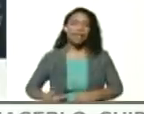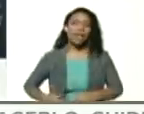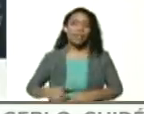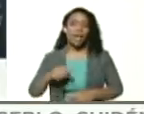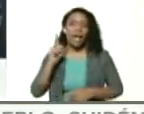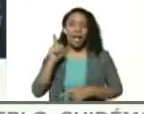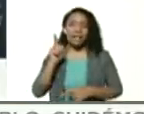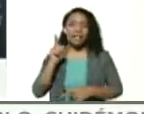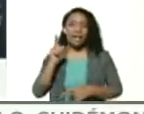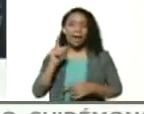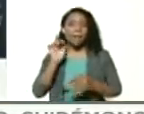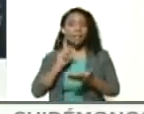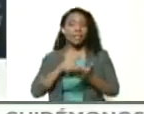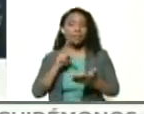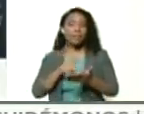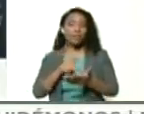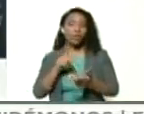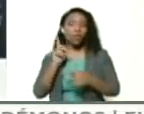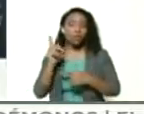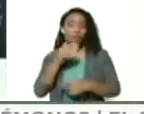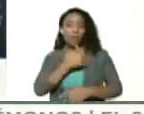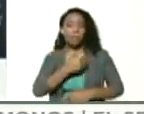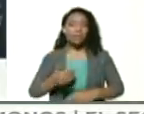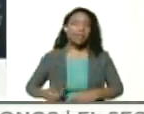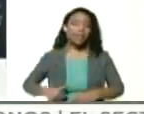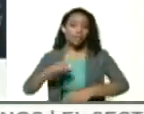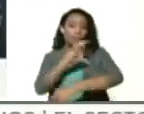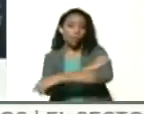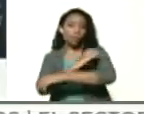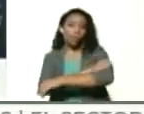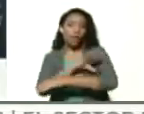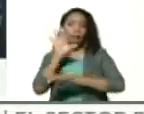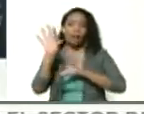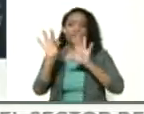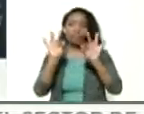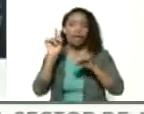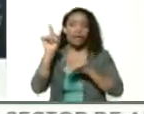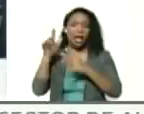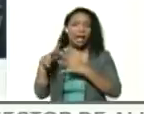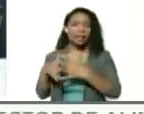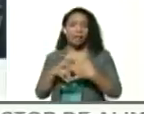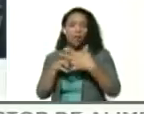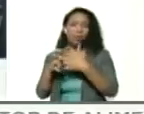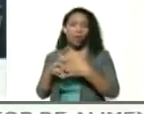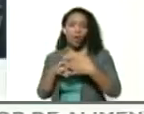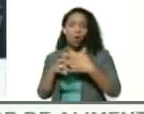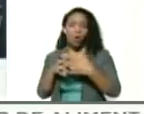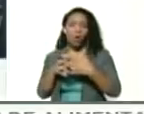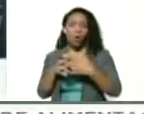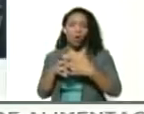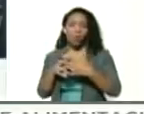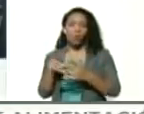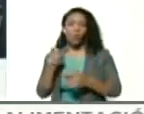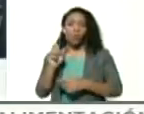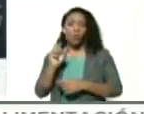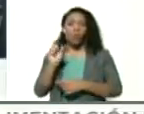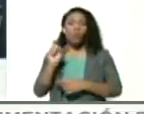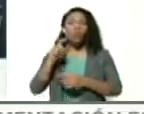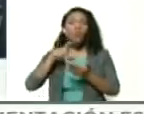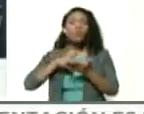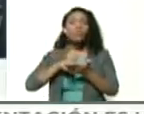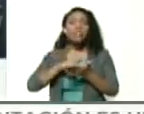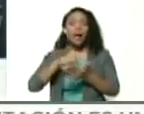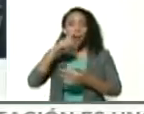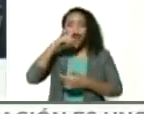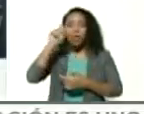el precandidato presidencial de la derecha, elegido en Estados Unidos. Cusano Maduro se llama. Si gana la presidencia